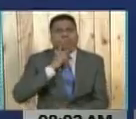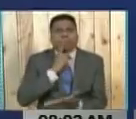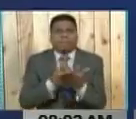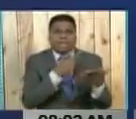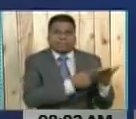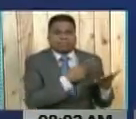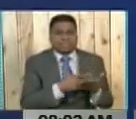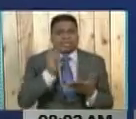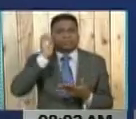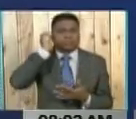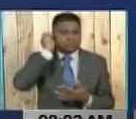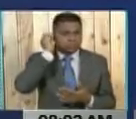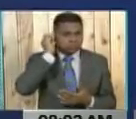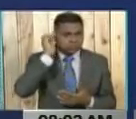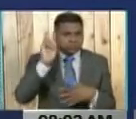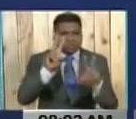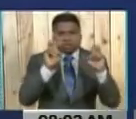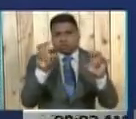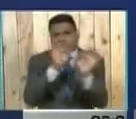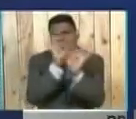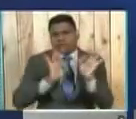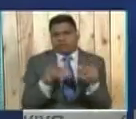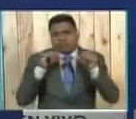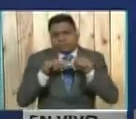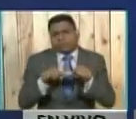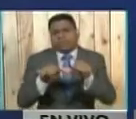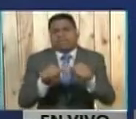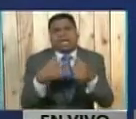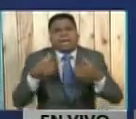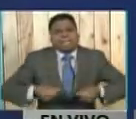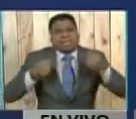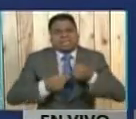nuevos mecanismos para la estabilidad del